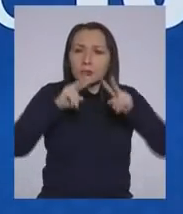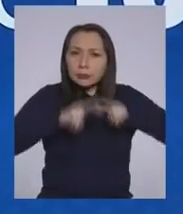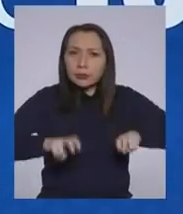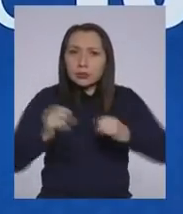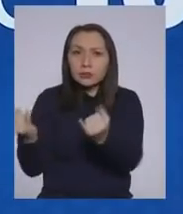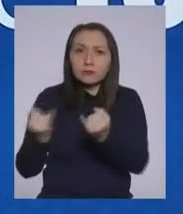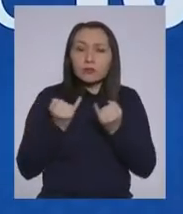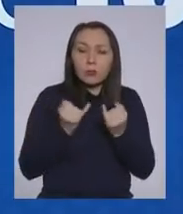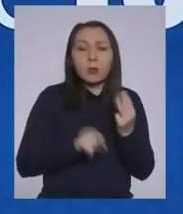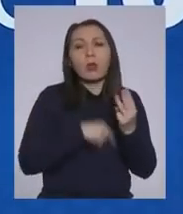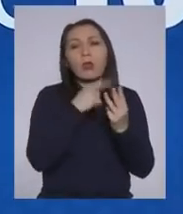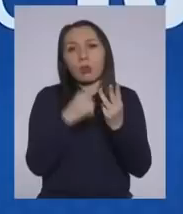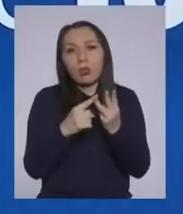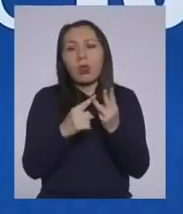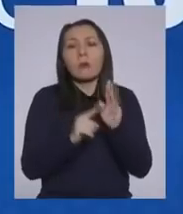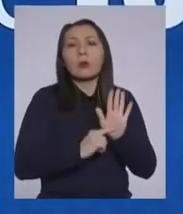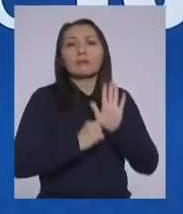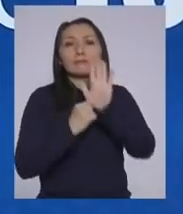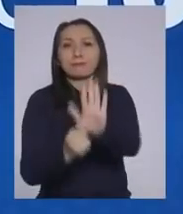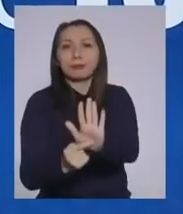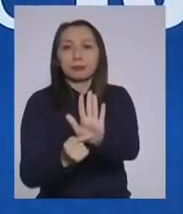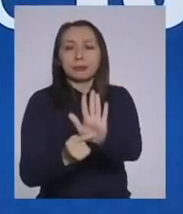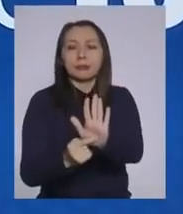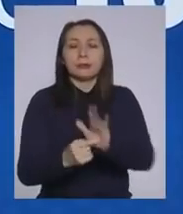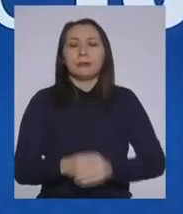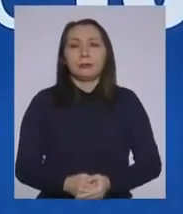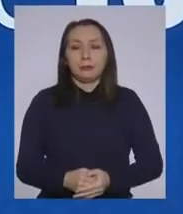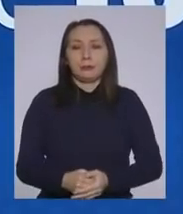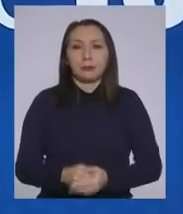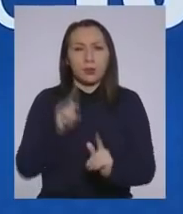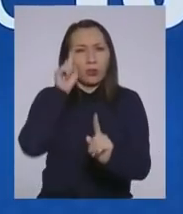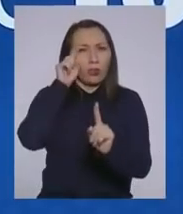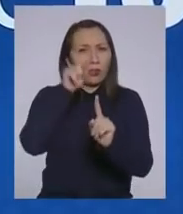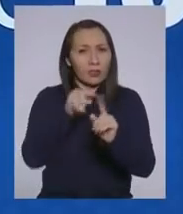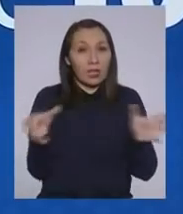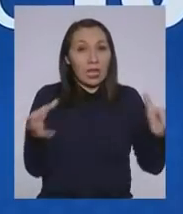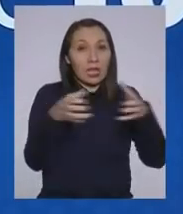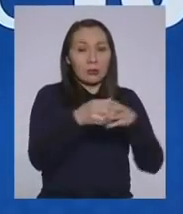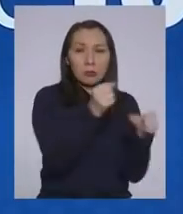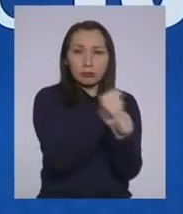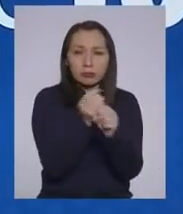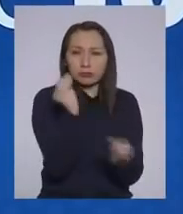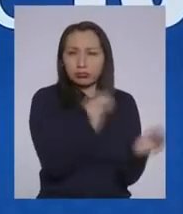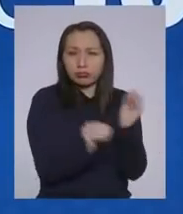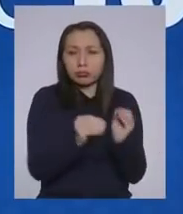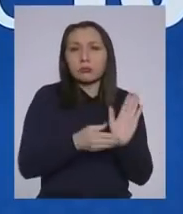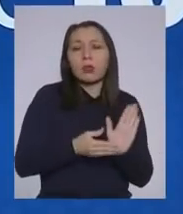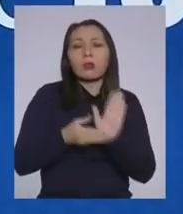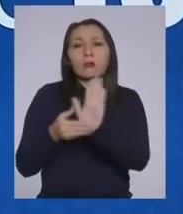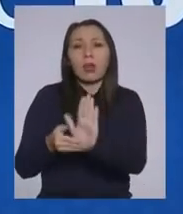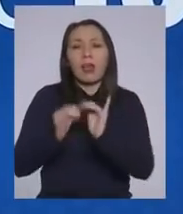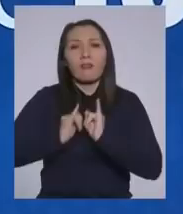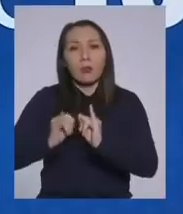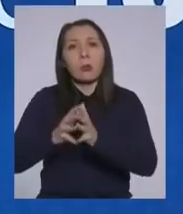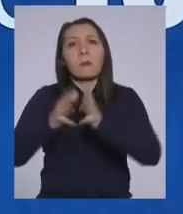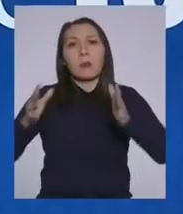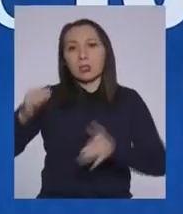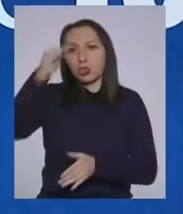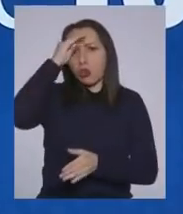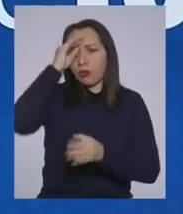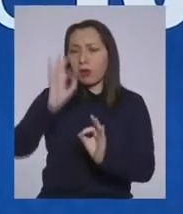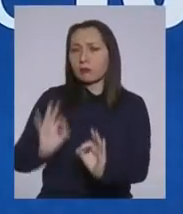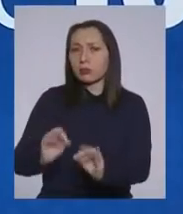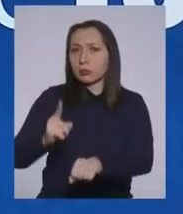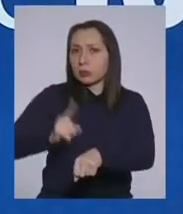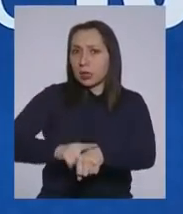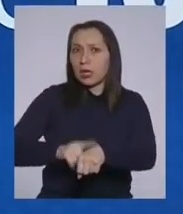de esta información y posteriormente la representación. El objetivo de este equipo ha sido desde un principio proveer información lo más confiable, oportuna